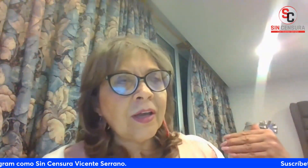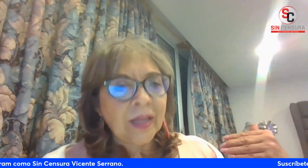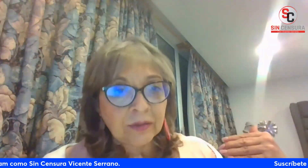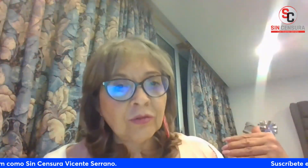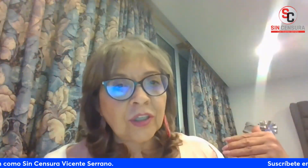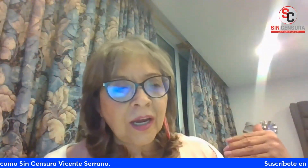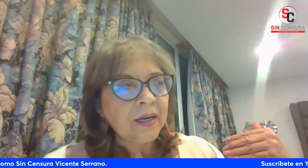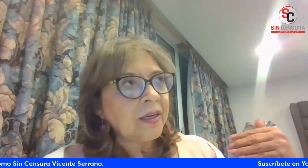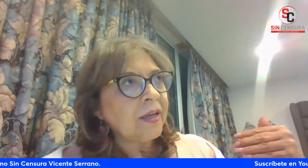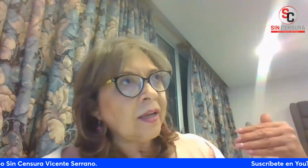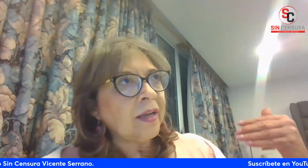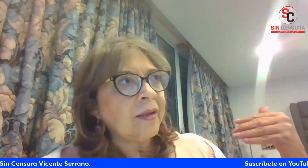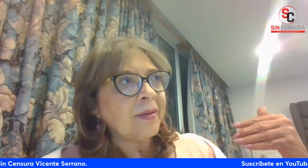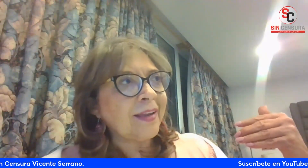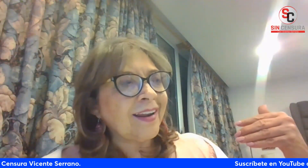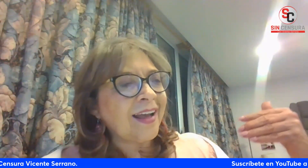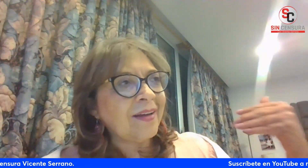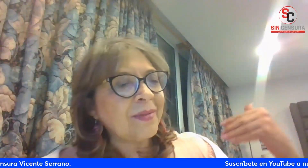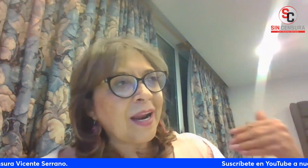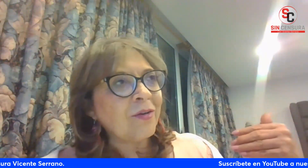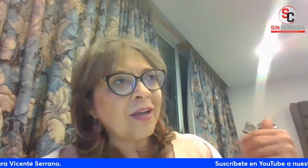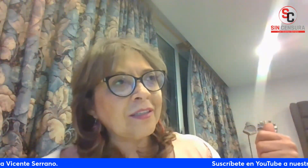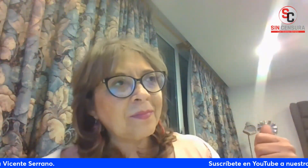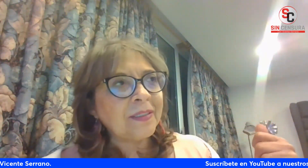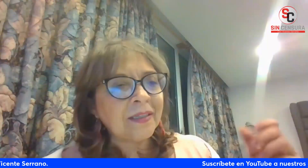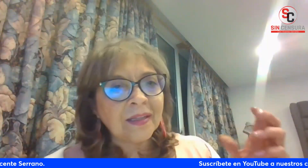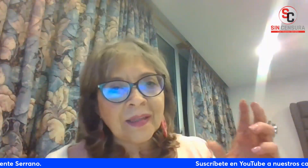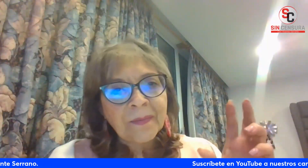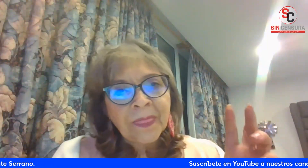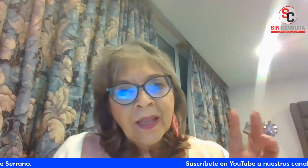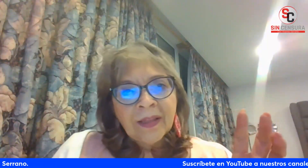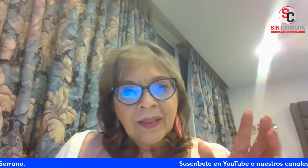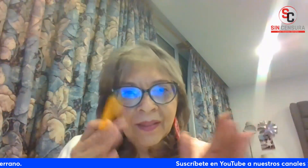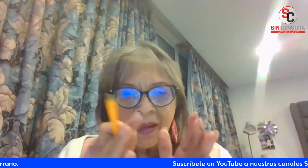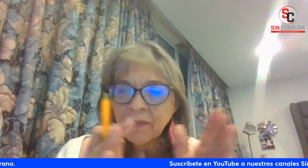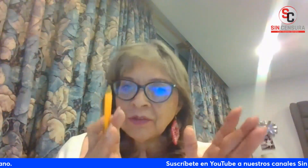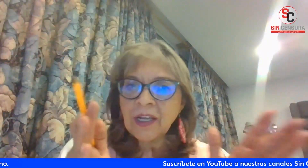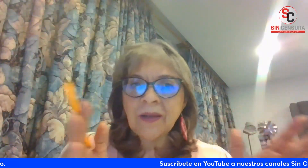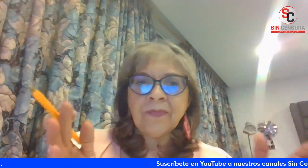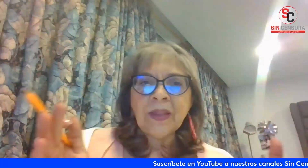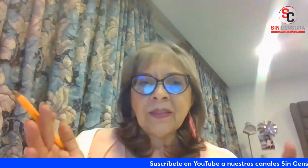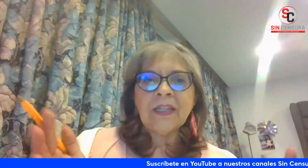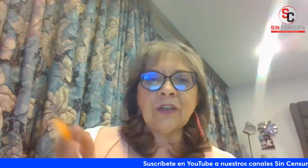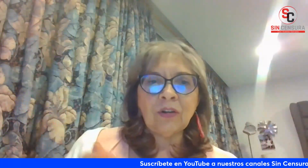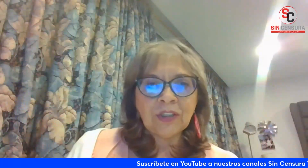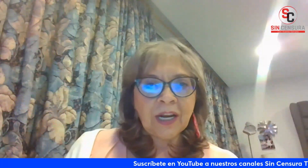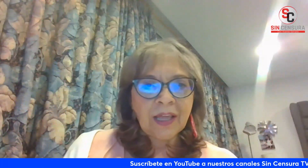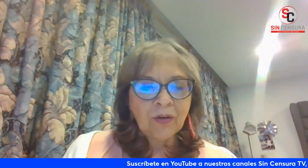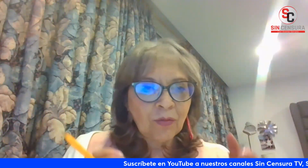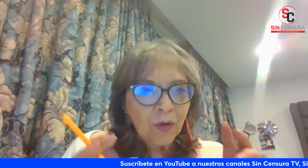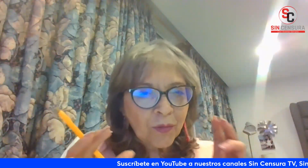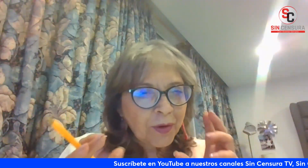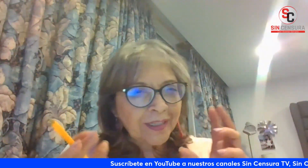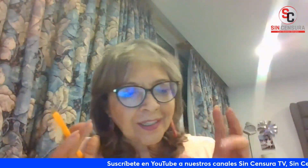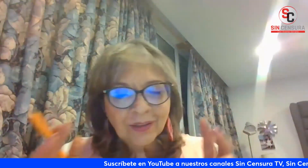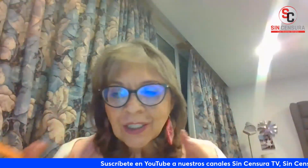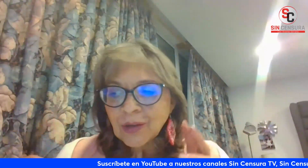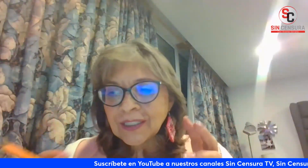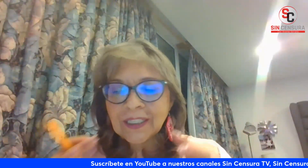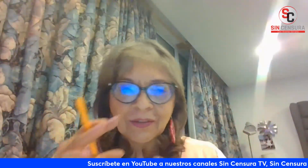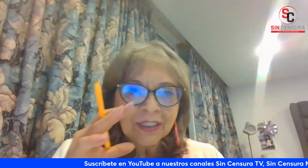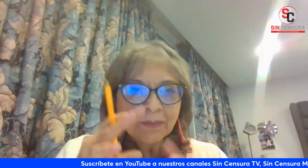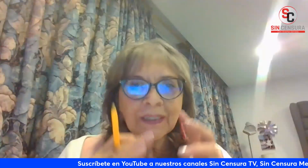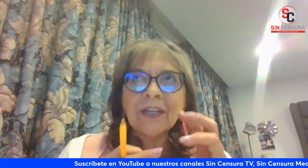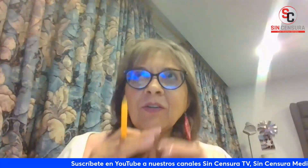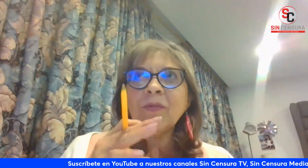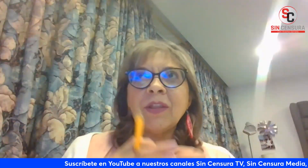mirar escuchar la mañanera, mirar lo que dice el presidente, tendríamos que desglosar de algún modo, porque si no siento